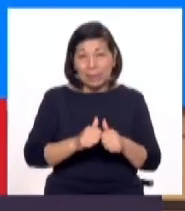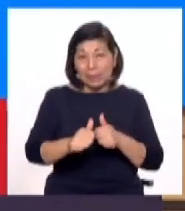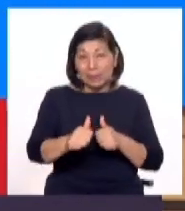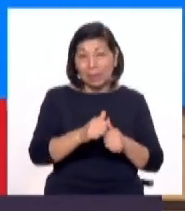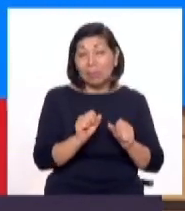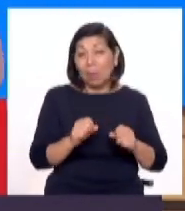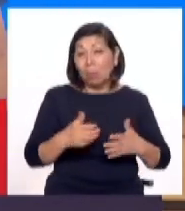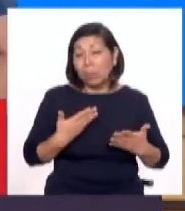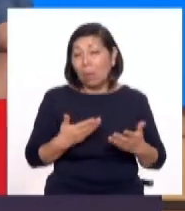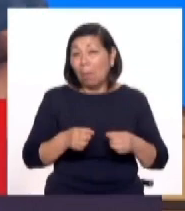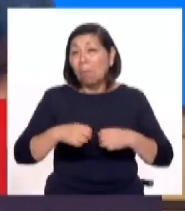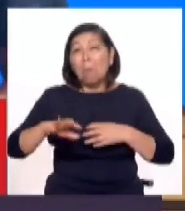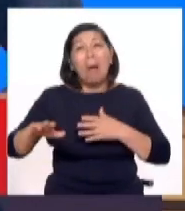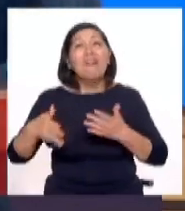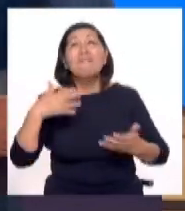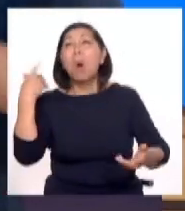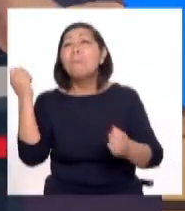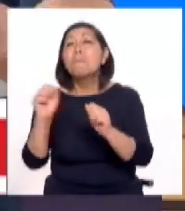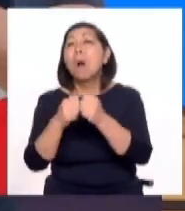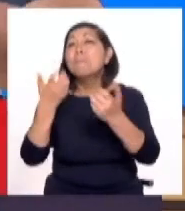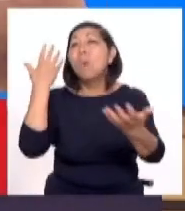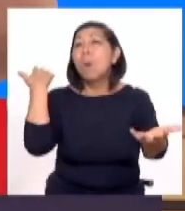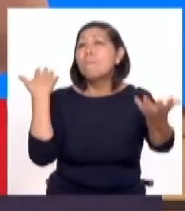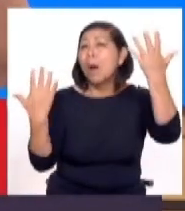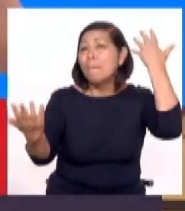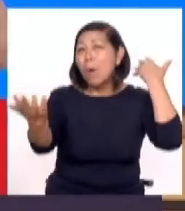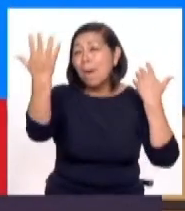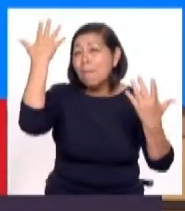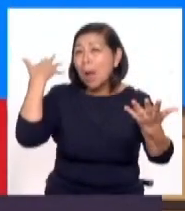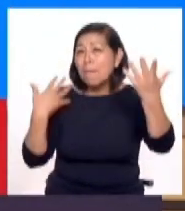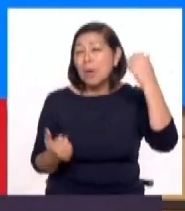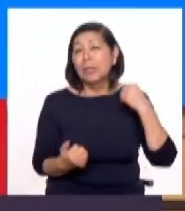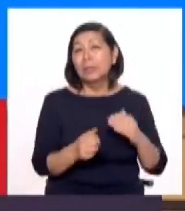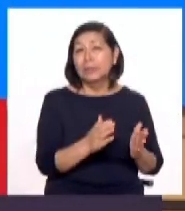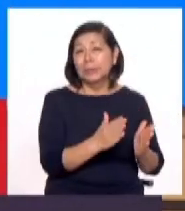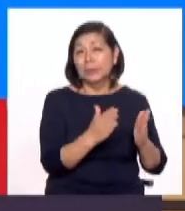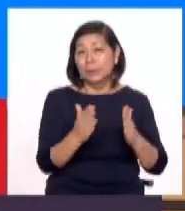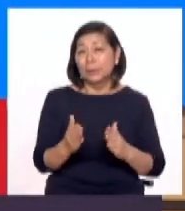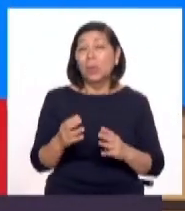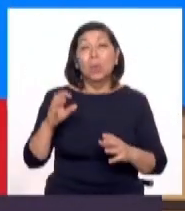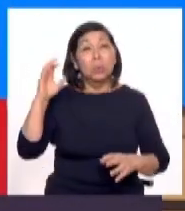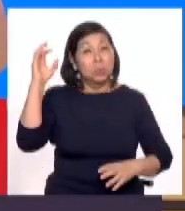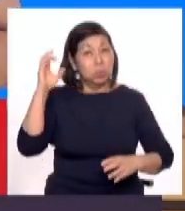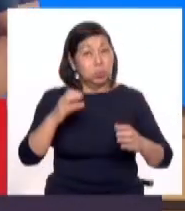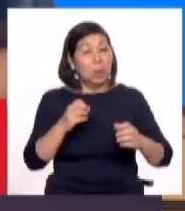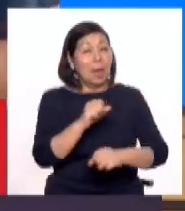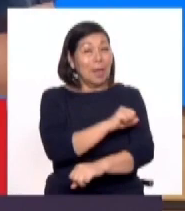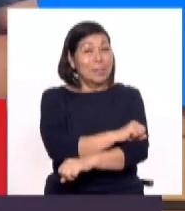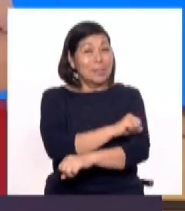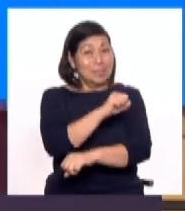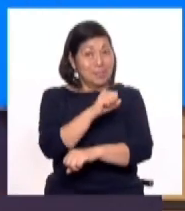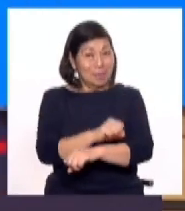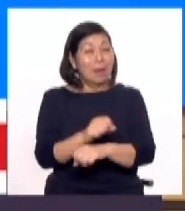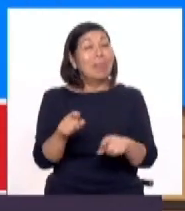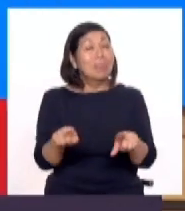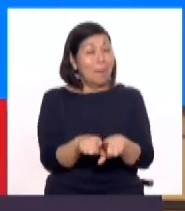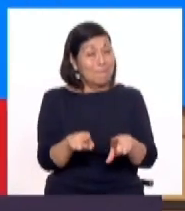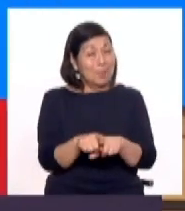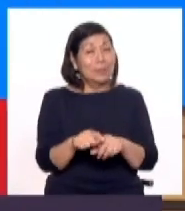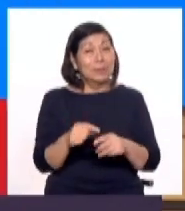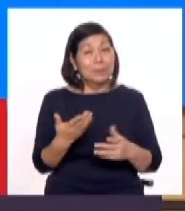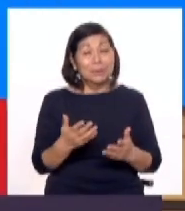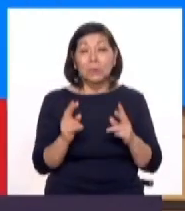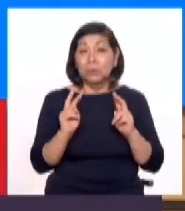objetos que puedan desprenderse fácilmente ahora pasamos al aviso de precipitaciones en la sierra el cual también va a